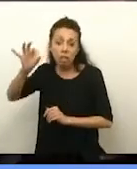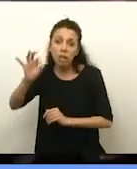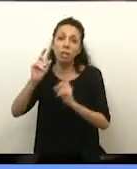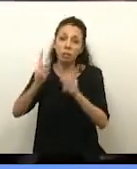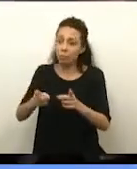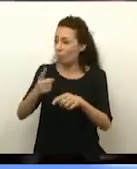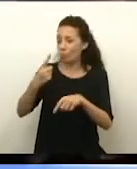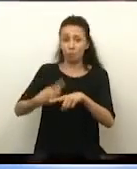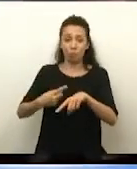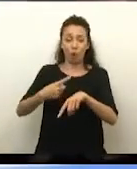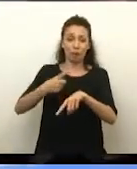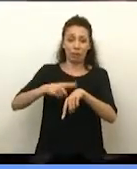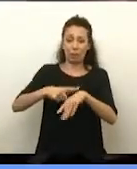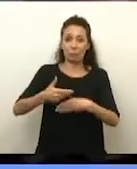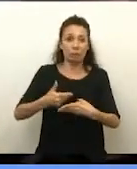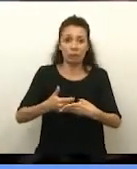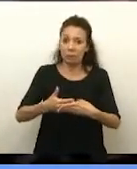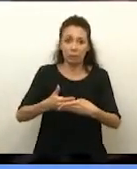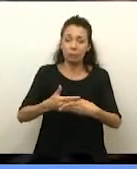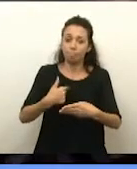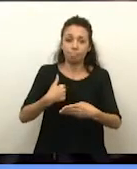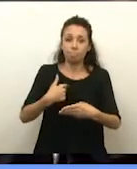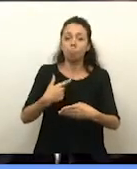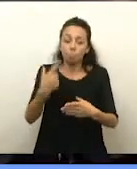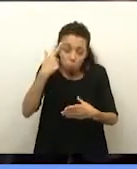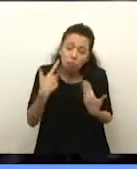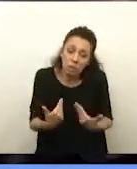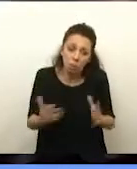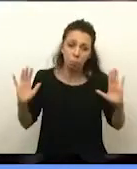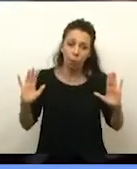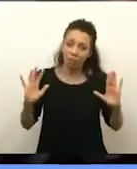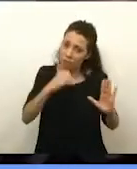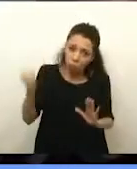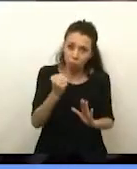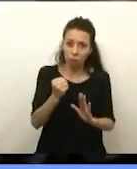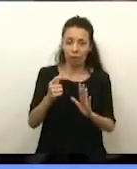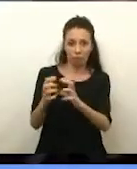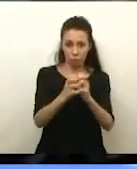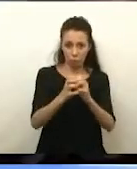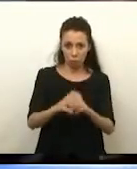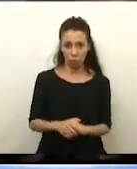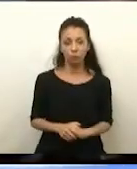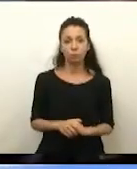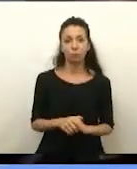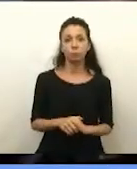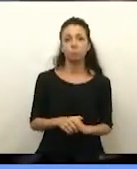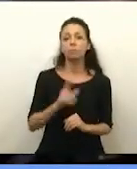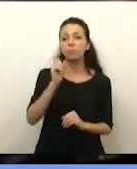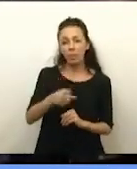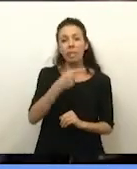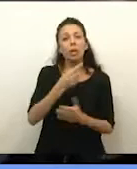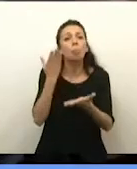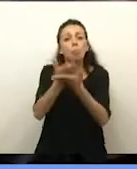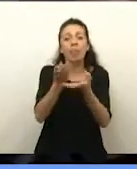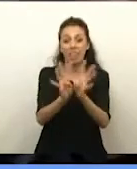tiempo la verdad que un verdadero despropósito y creo que se puede reclamar en este recinto la